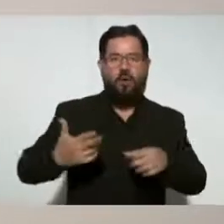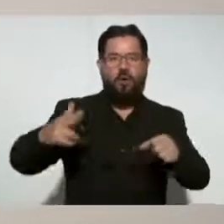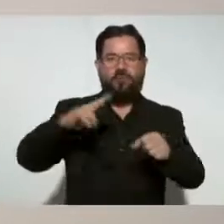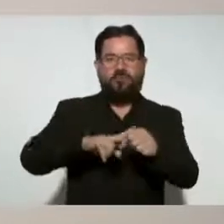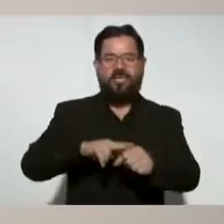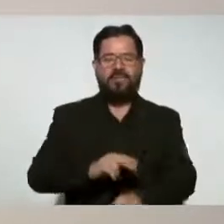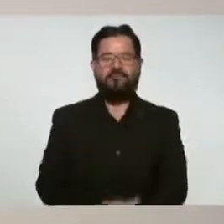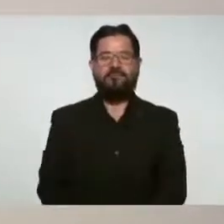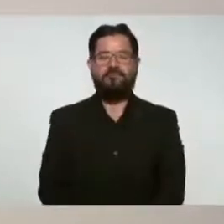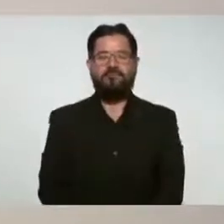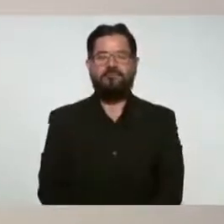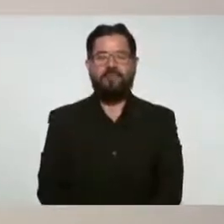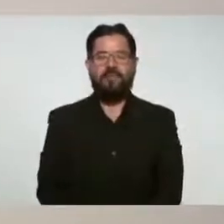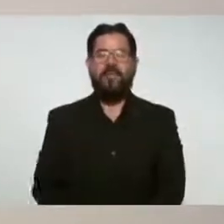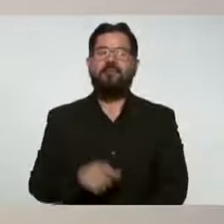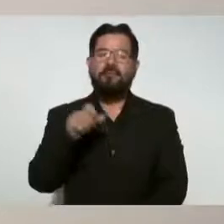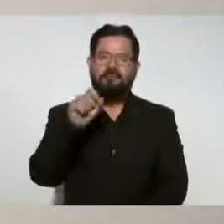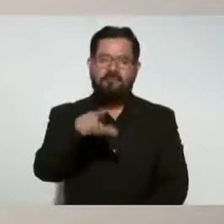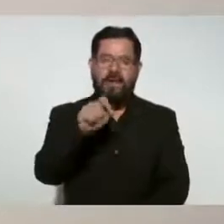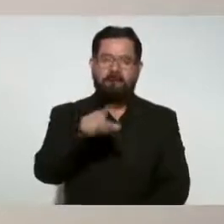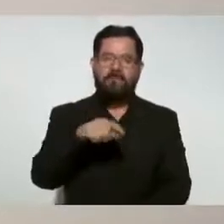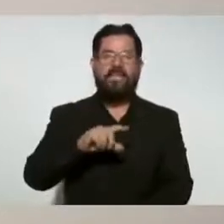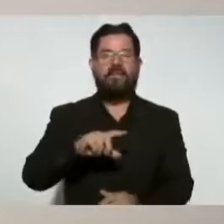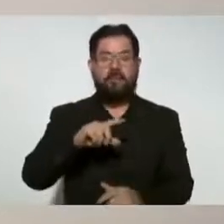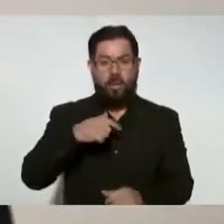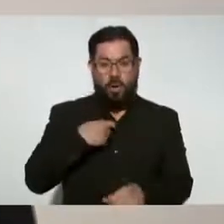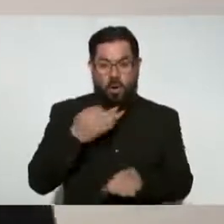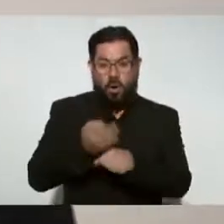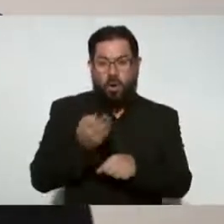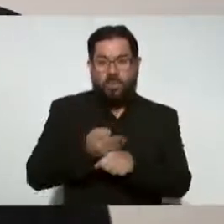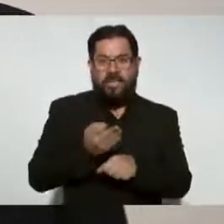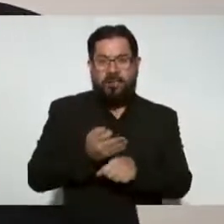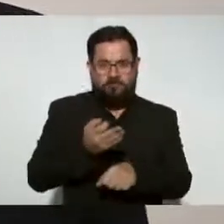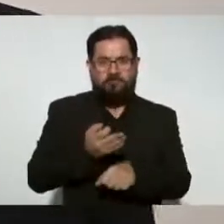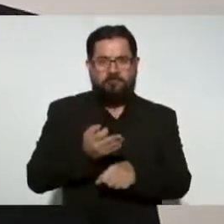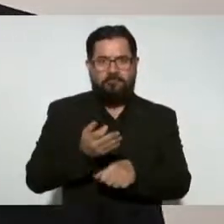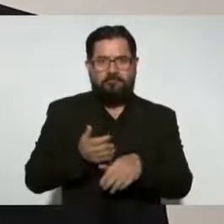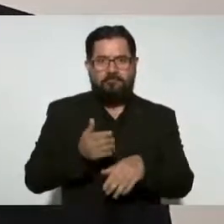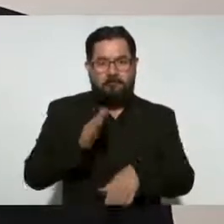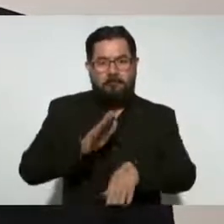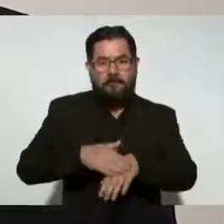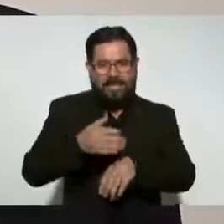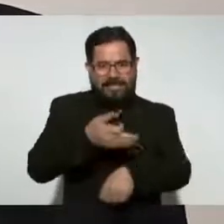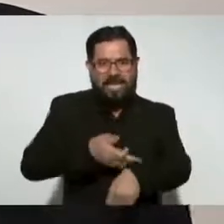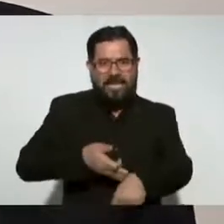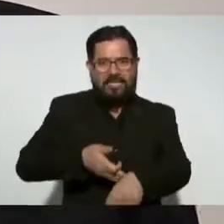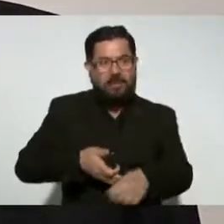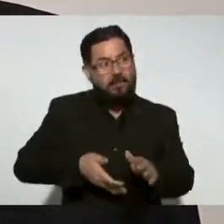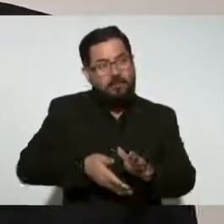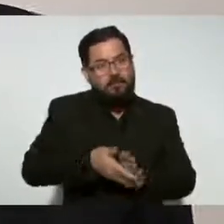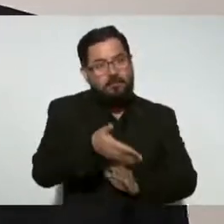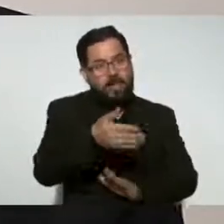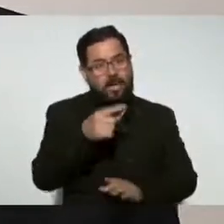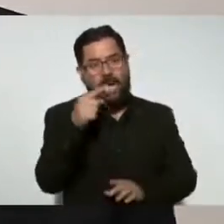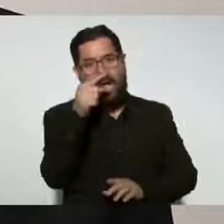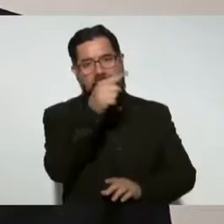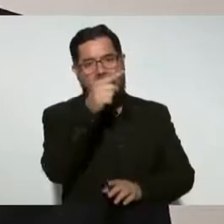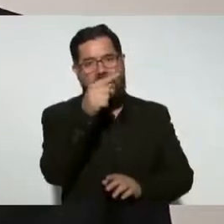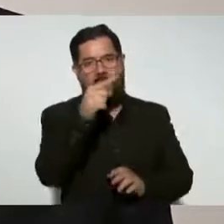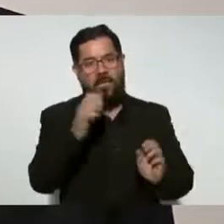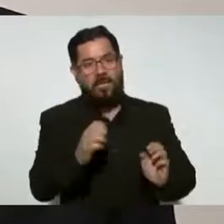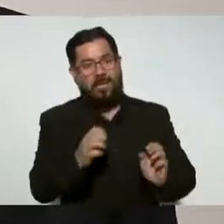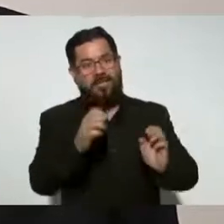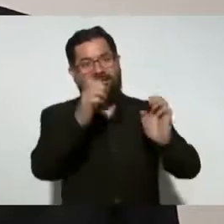hospital. También más tarde vamos a inaugurar instalaciones